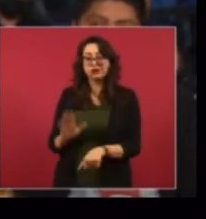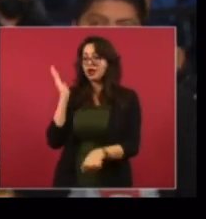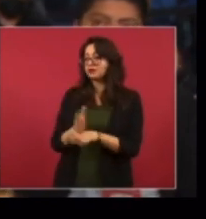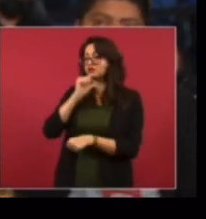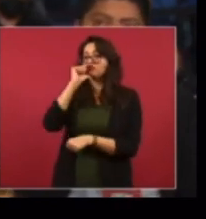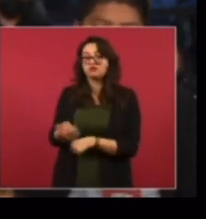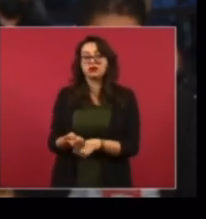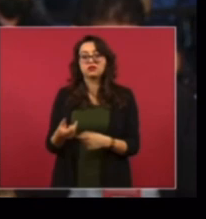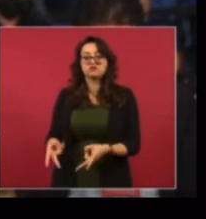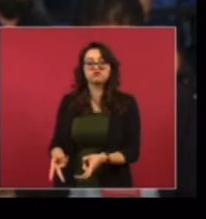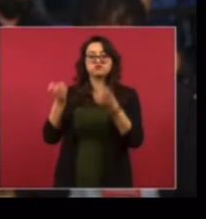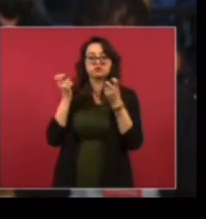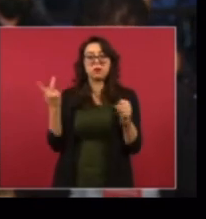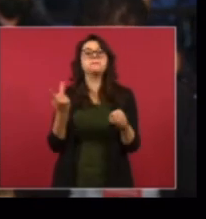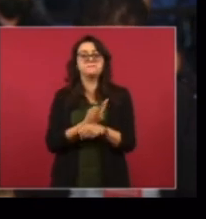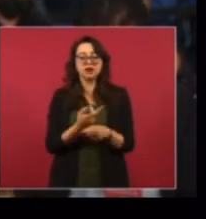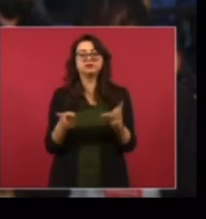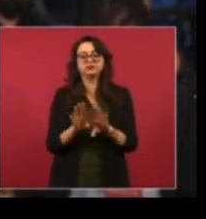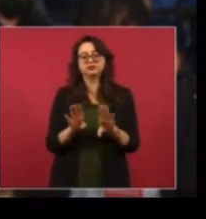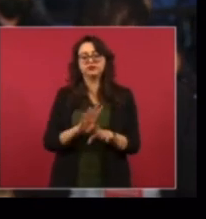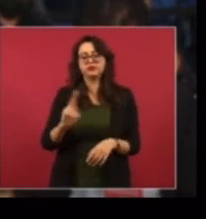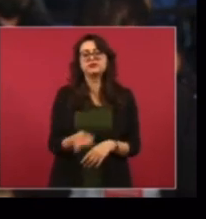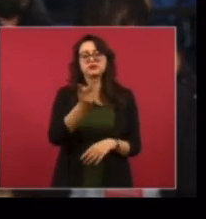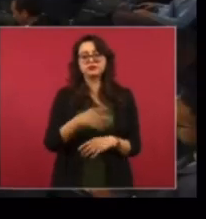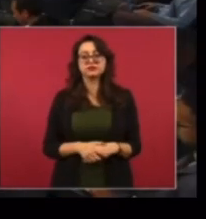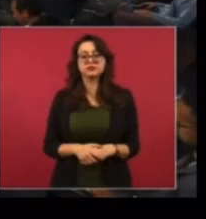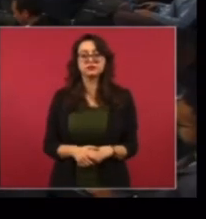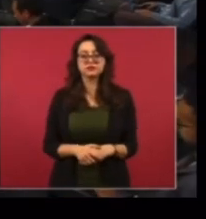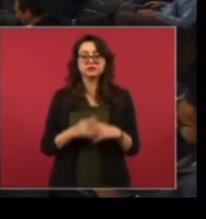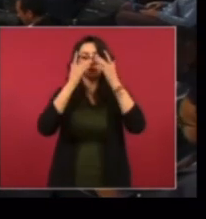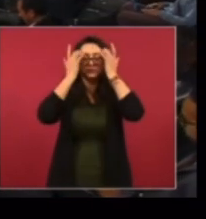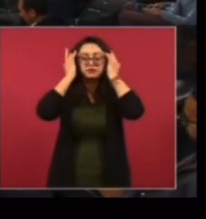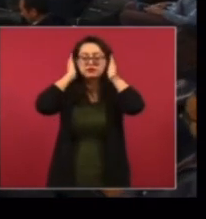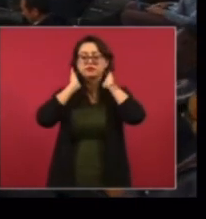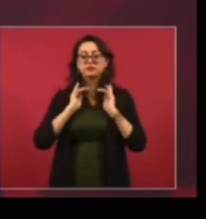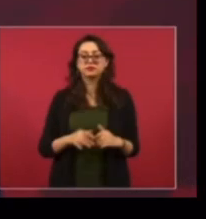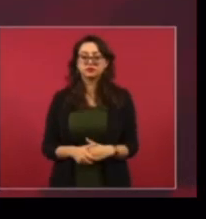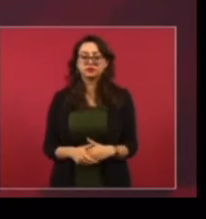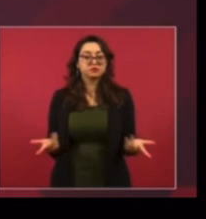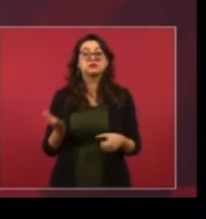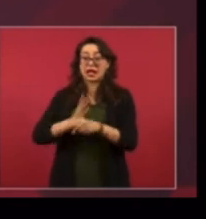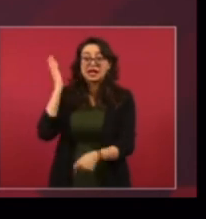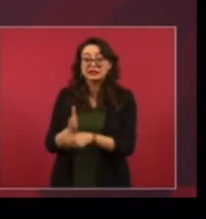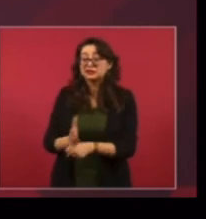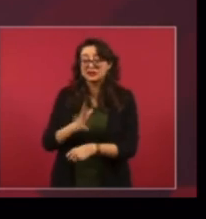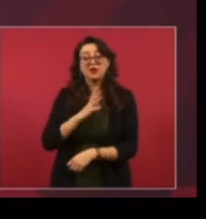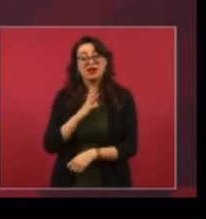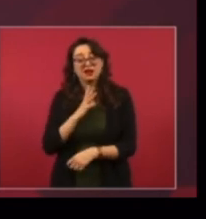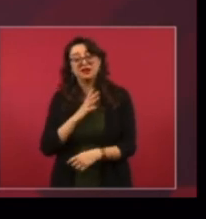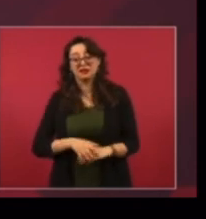responsables del saqueo qué va a pasar en estos casos preguntarle primero si me lo permite pues que no hay impunidad nada más que ustedes los